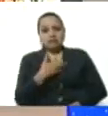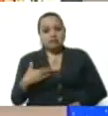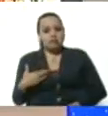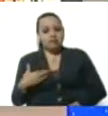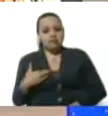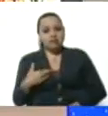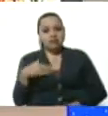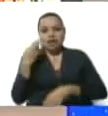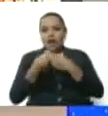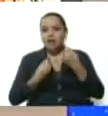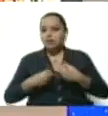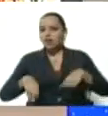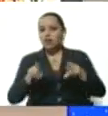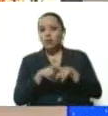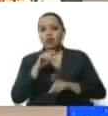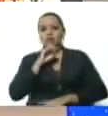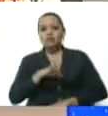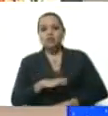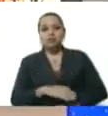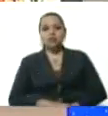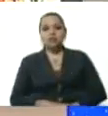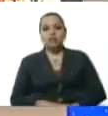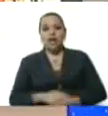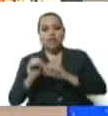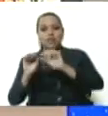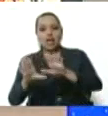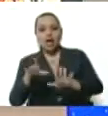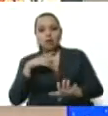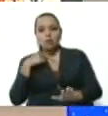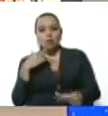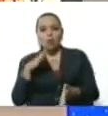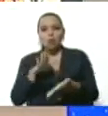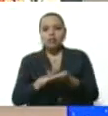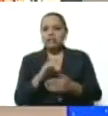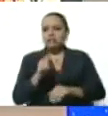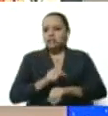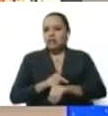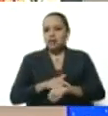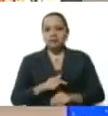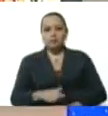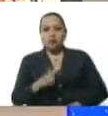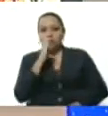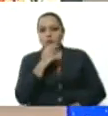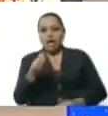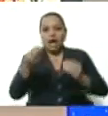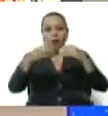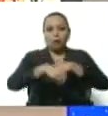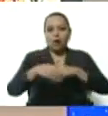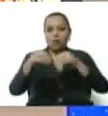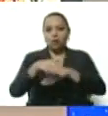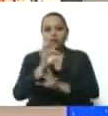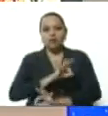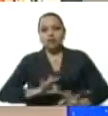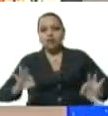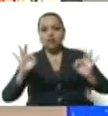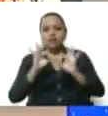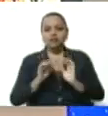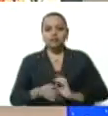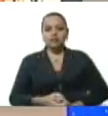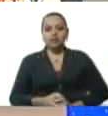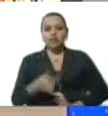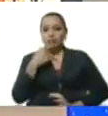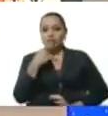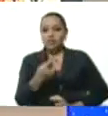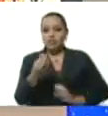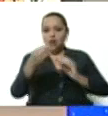dedicado históricamente, a dejar morir el tiempo para no llegar a un acuerdo como mandata el Acuerdo